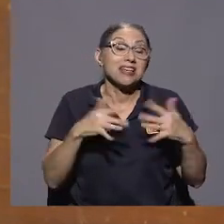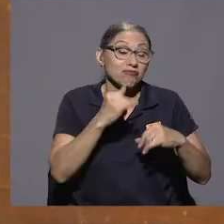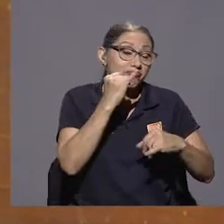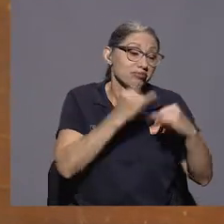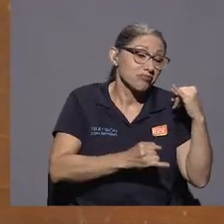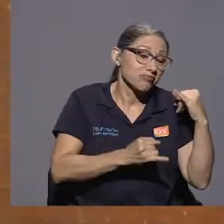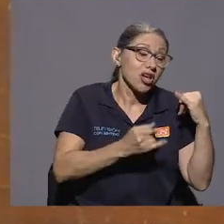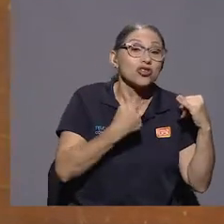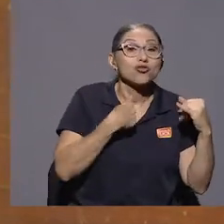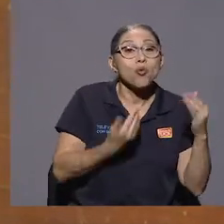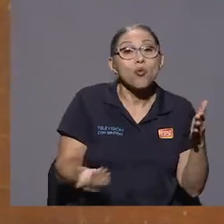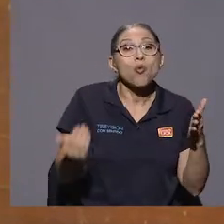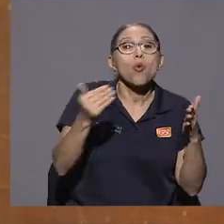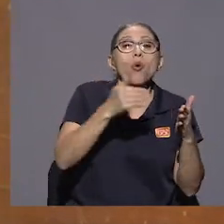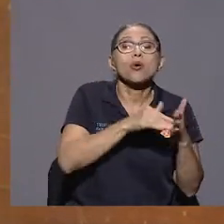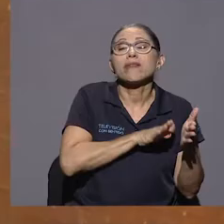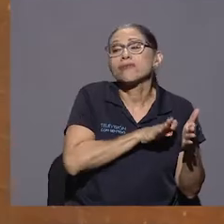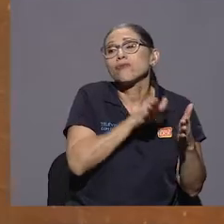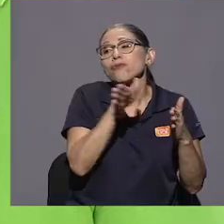regresé a la casa un poco achantado.